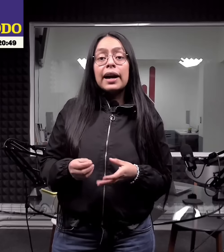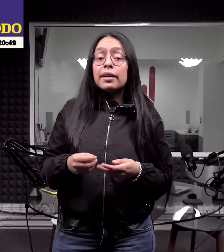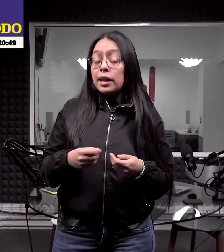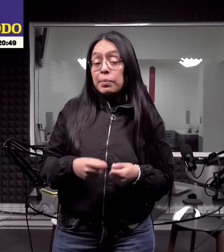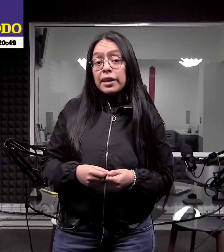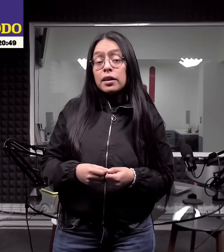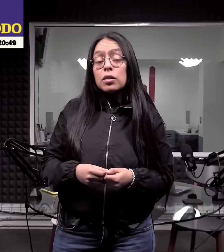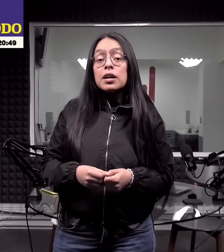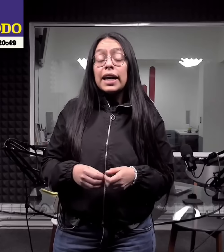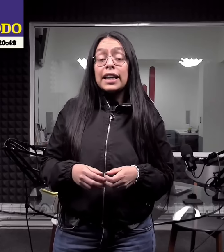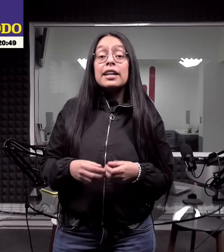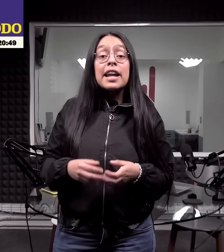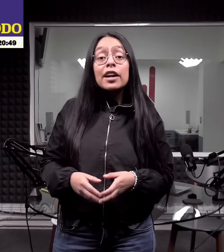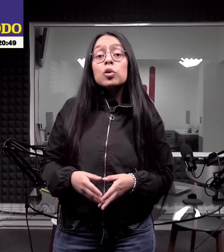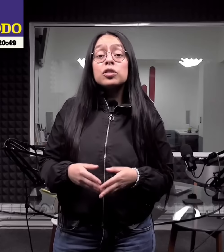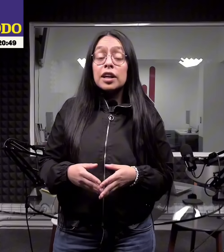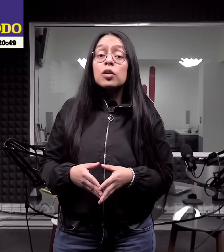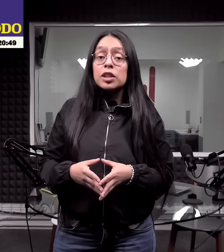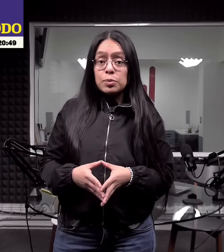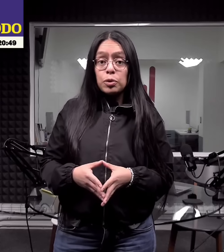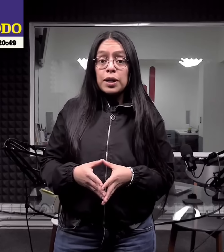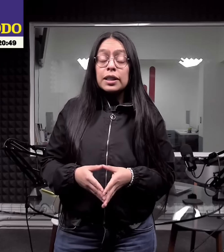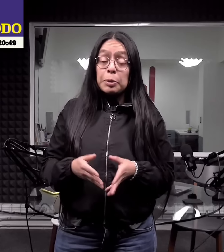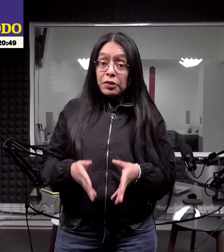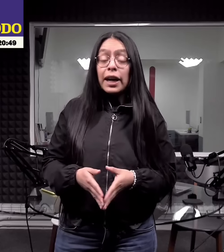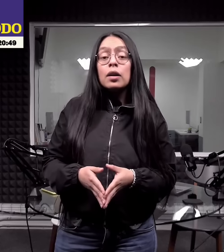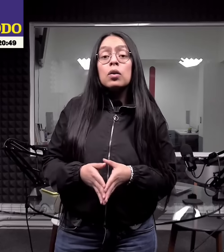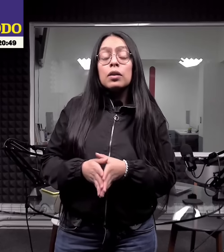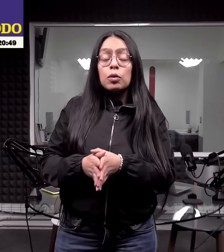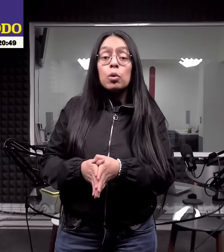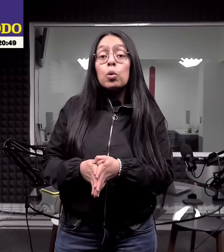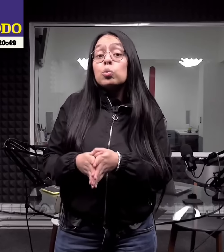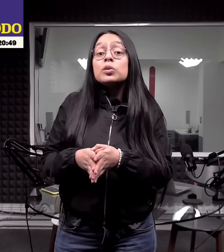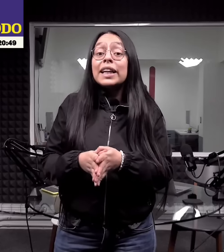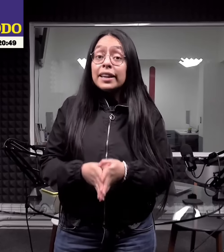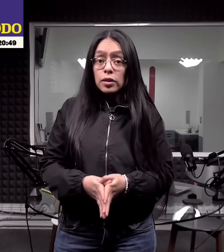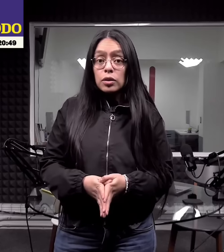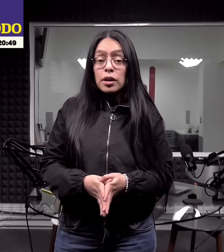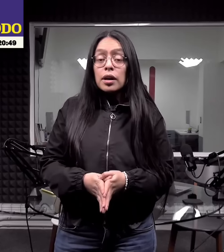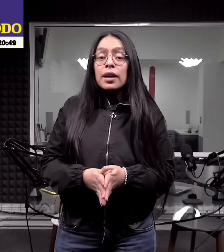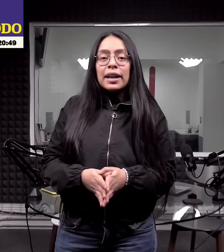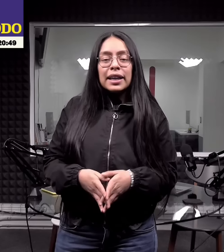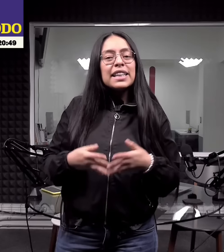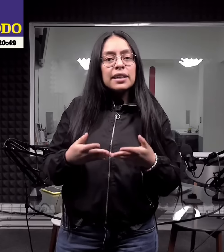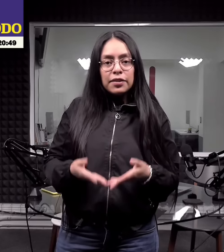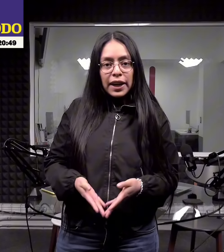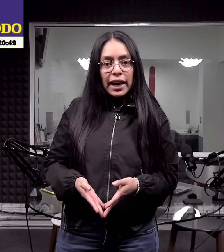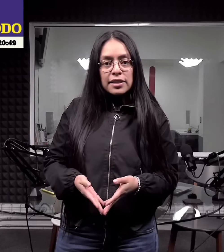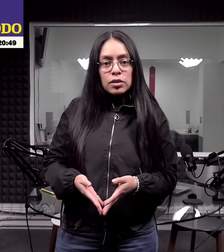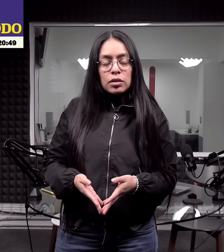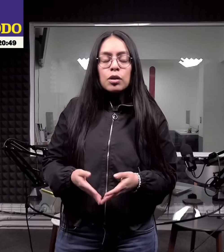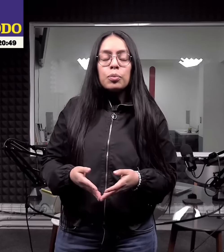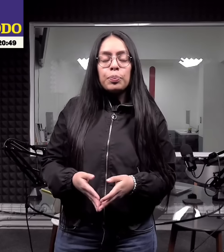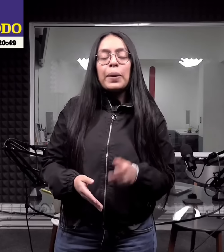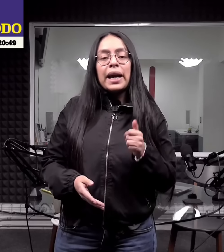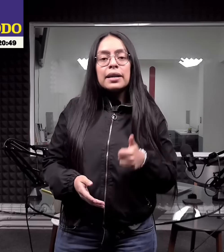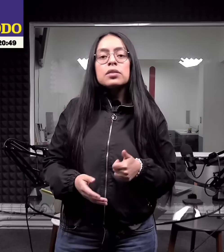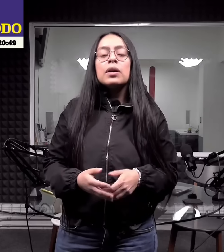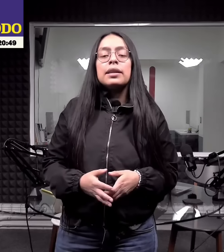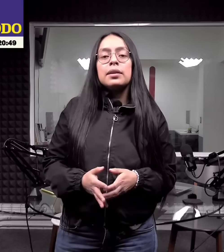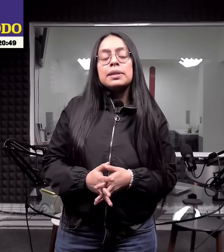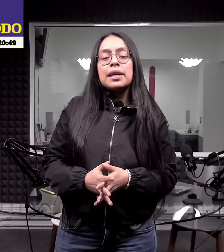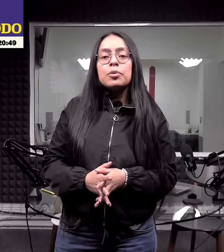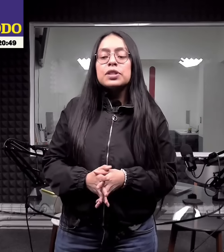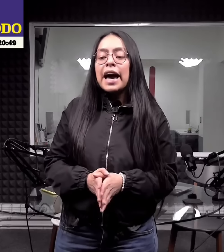de tipificar en México el narcoterrorismo, tipificarlo como un delito. ¿Qué significa esto?